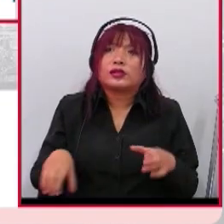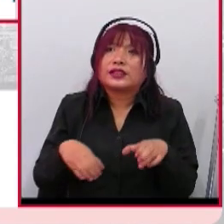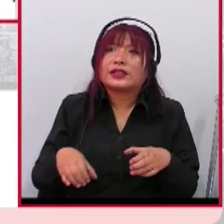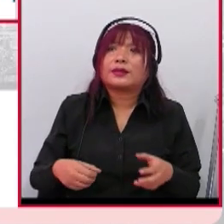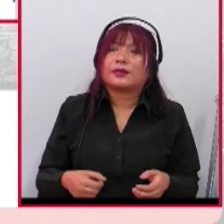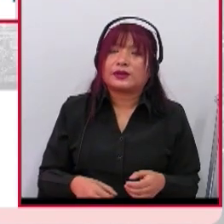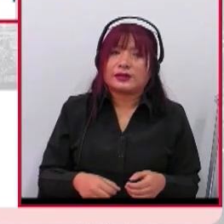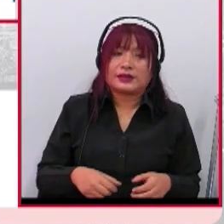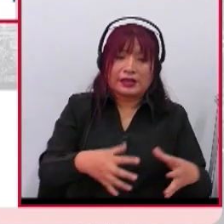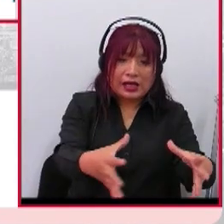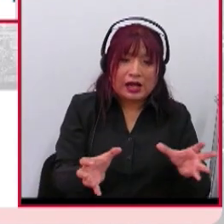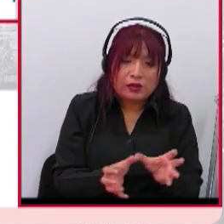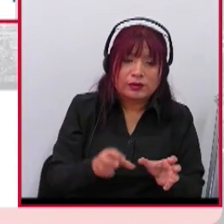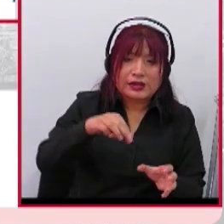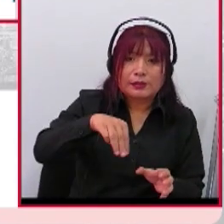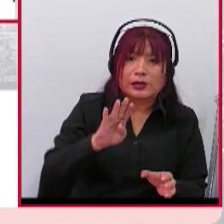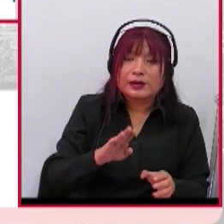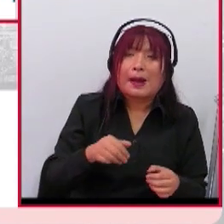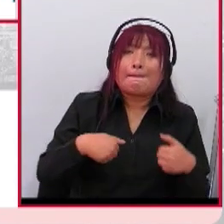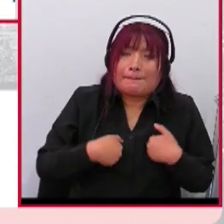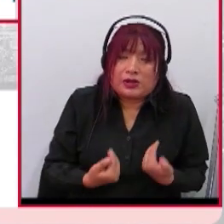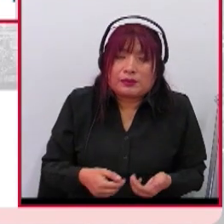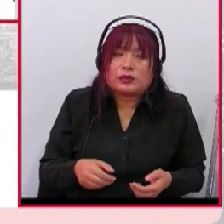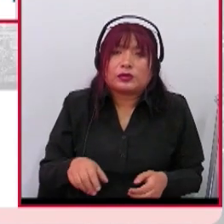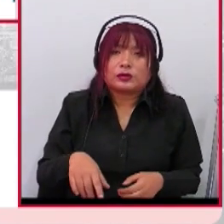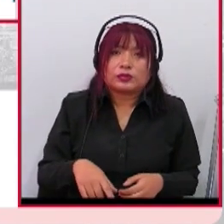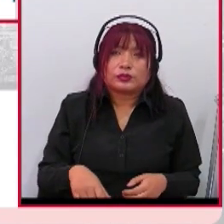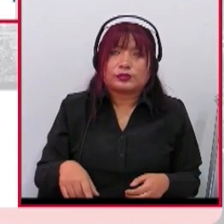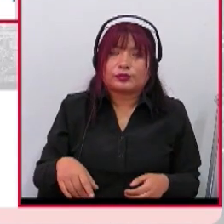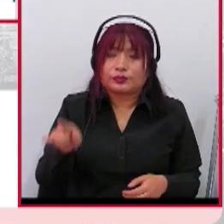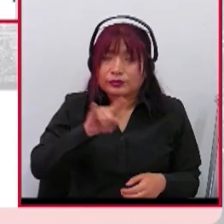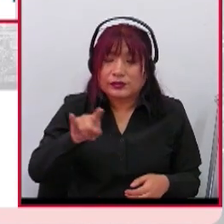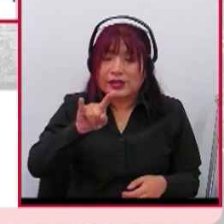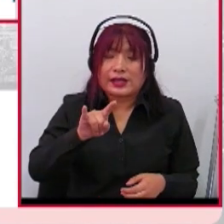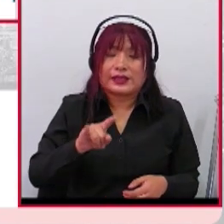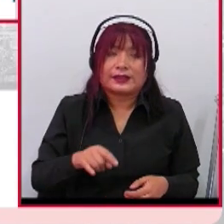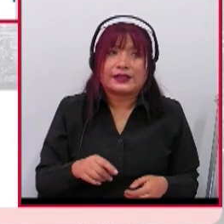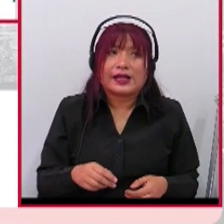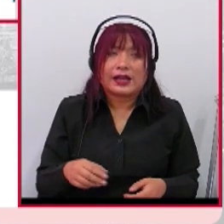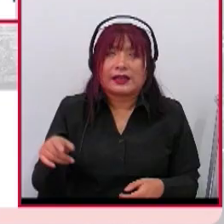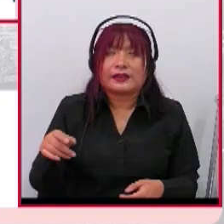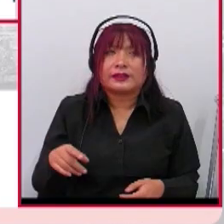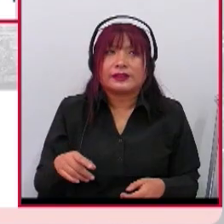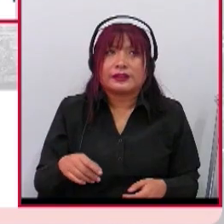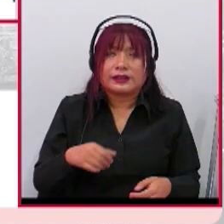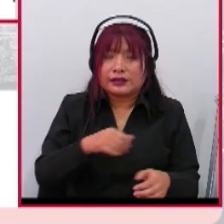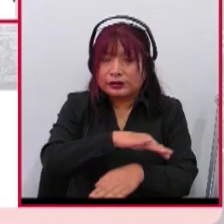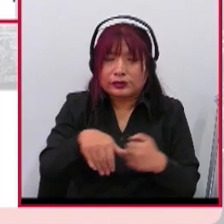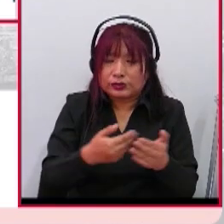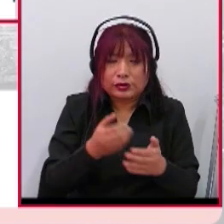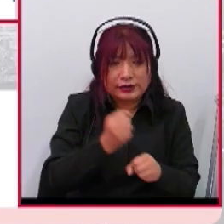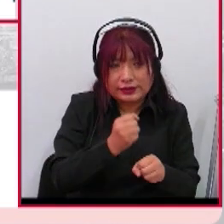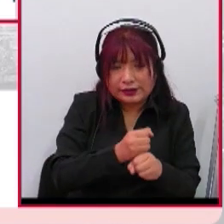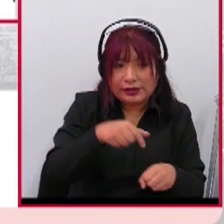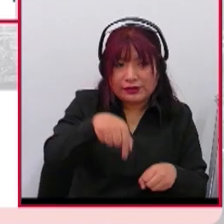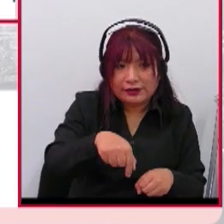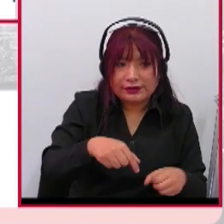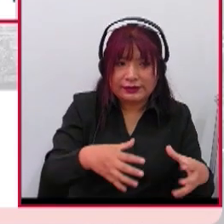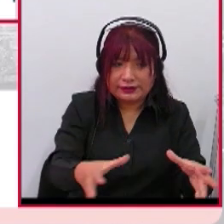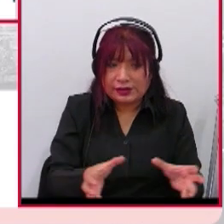molibdeno sea mantenible para maximizar su recuperación y la utilización de la planta?